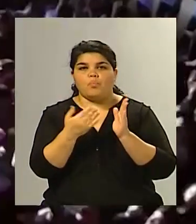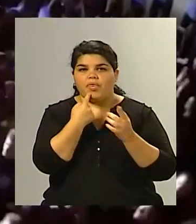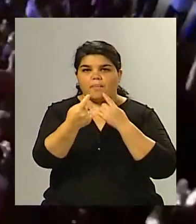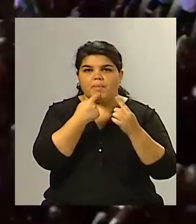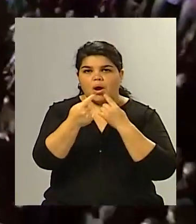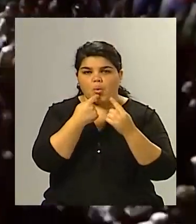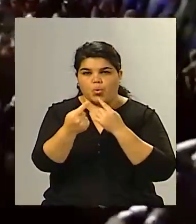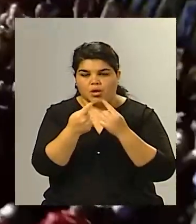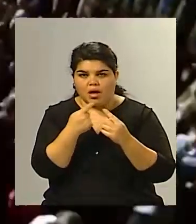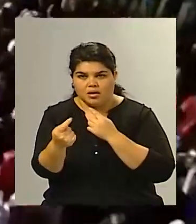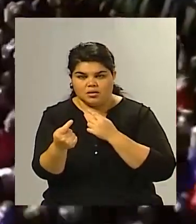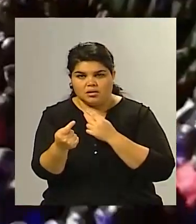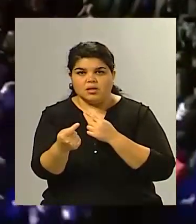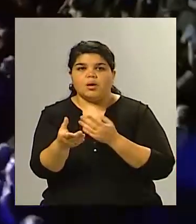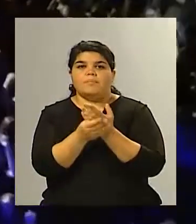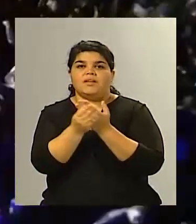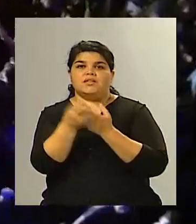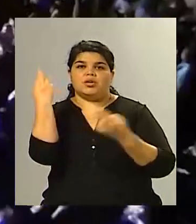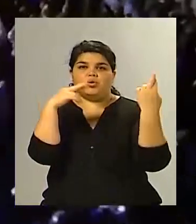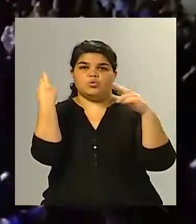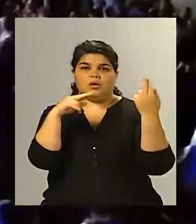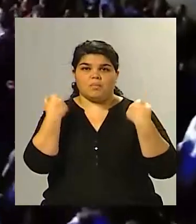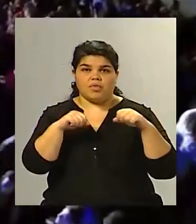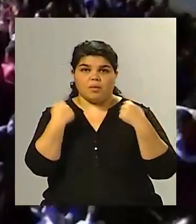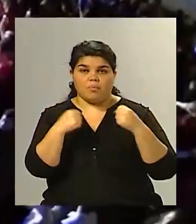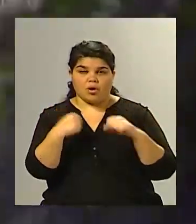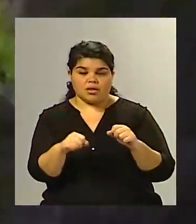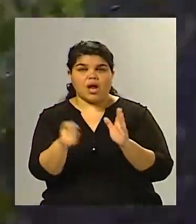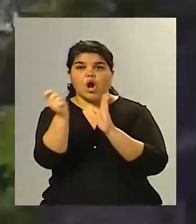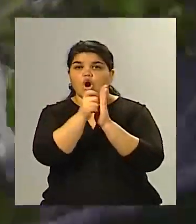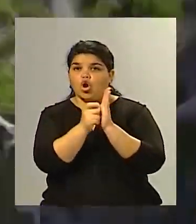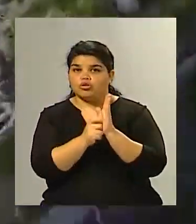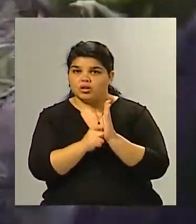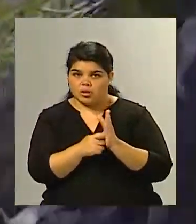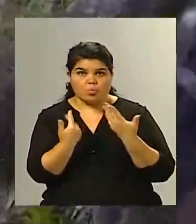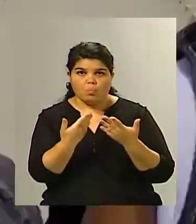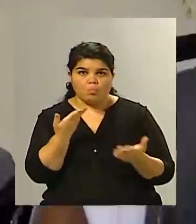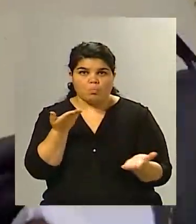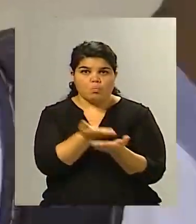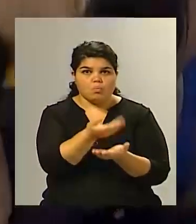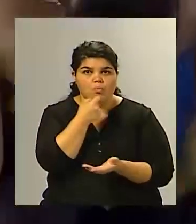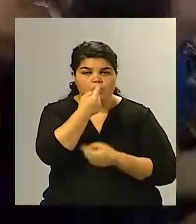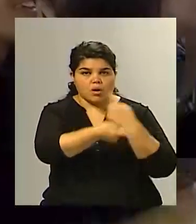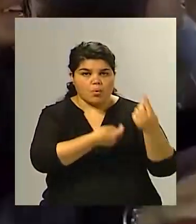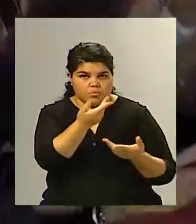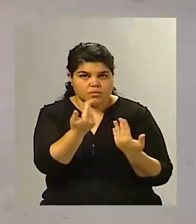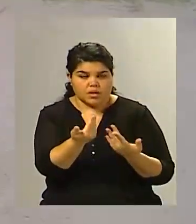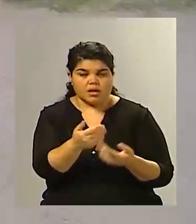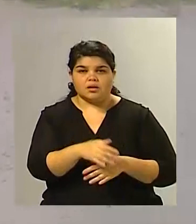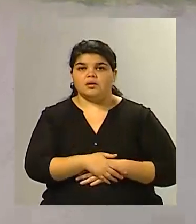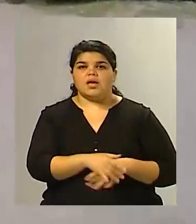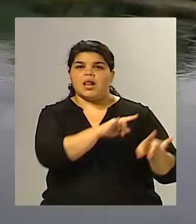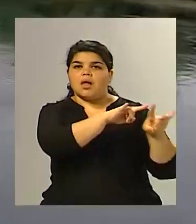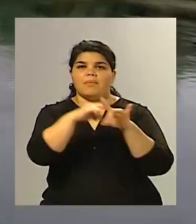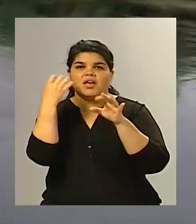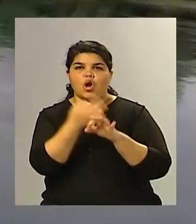consultar a través del Ministerio de Turismo y Deportes. Se pueden encontrar a través de los canales oficiales para conocer qué es lo